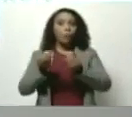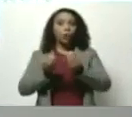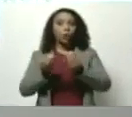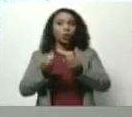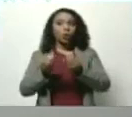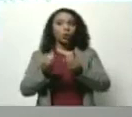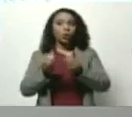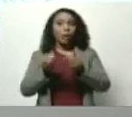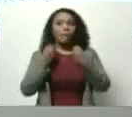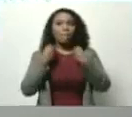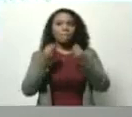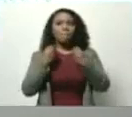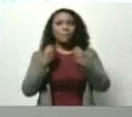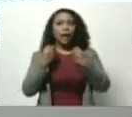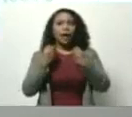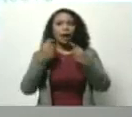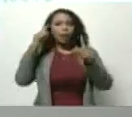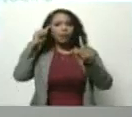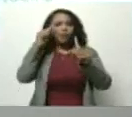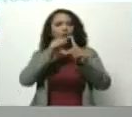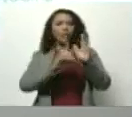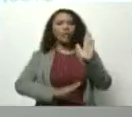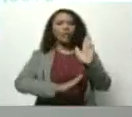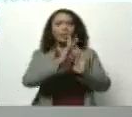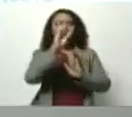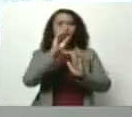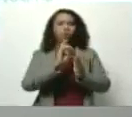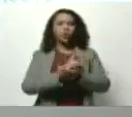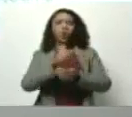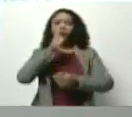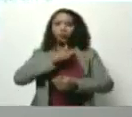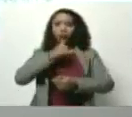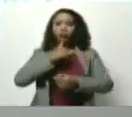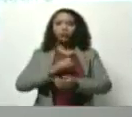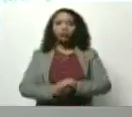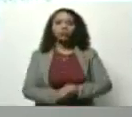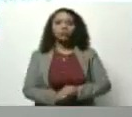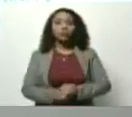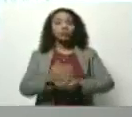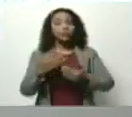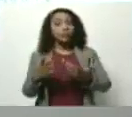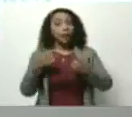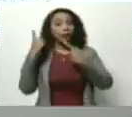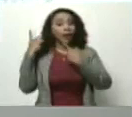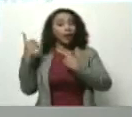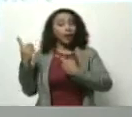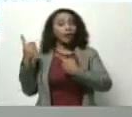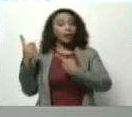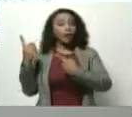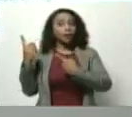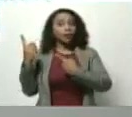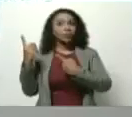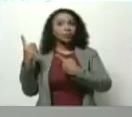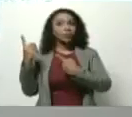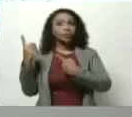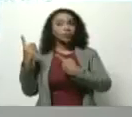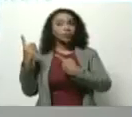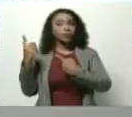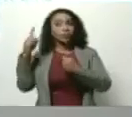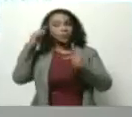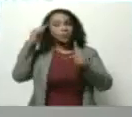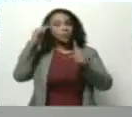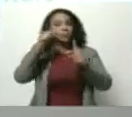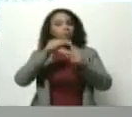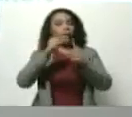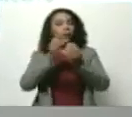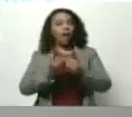para las metas de desarrollo sostenible en estas metas de las